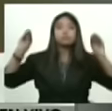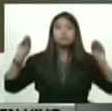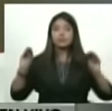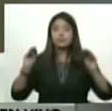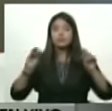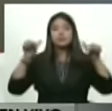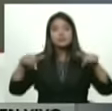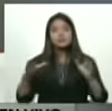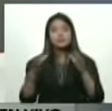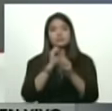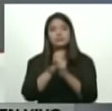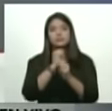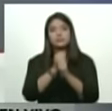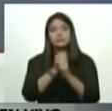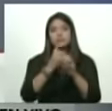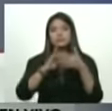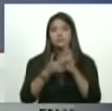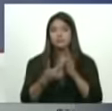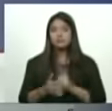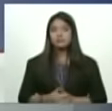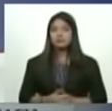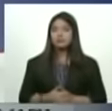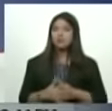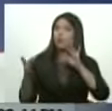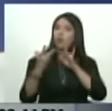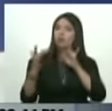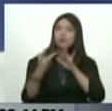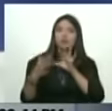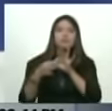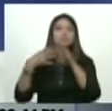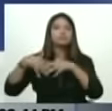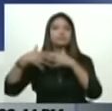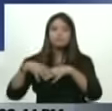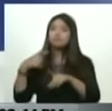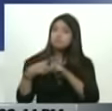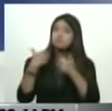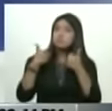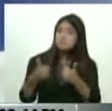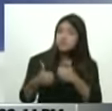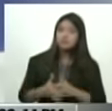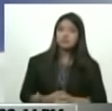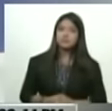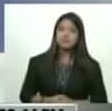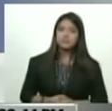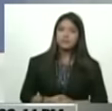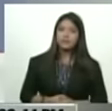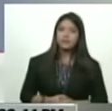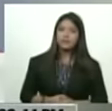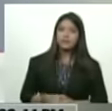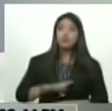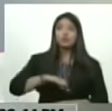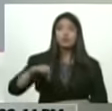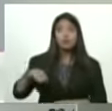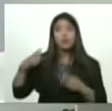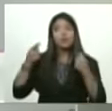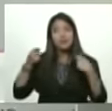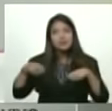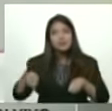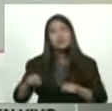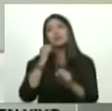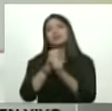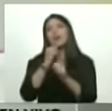hace en esta mesa de trabajo estratégico. Todo acercamiento hacia el empresariado siempre será bien visto cuando uno está intentando trabajar por